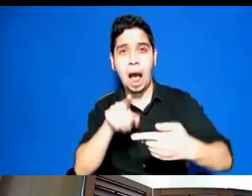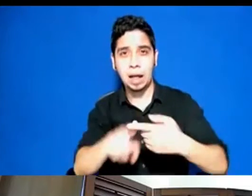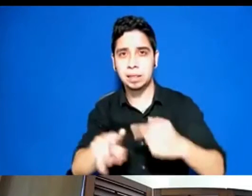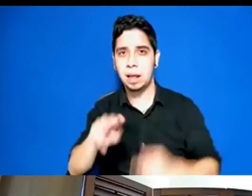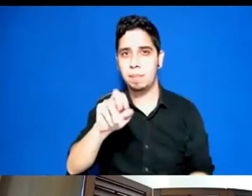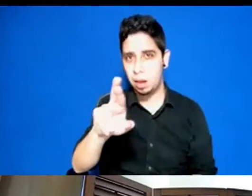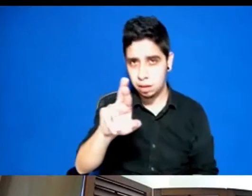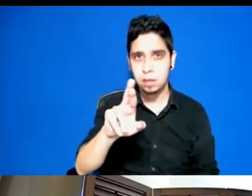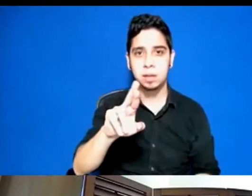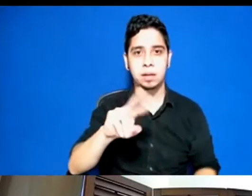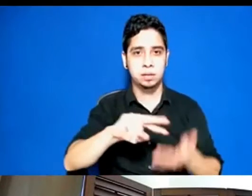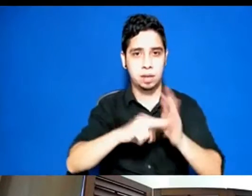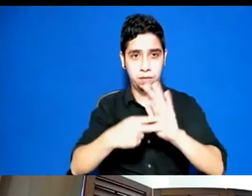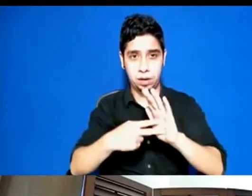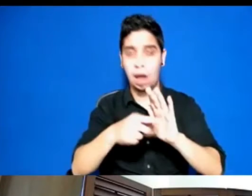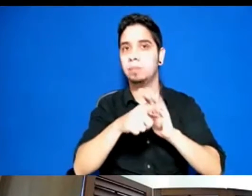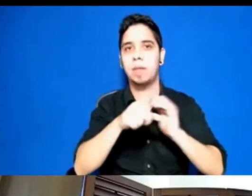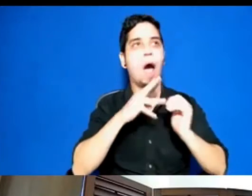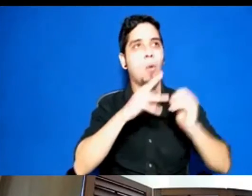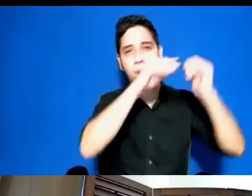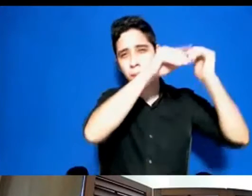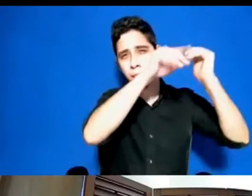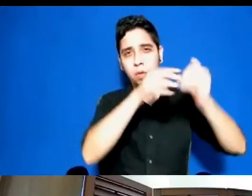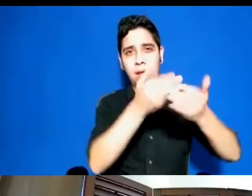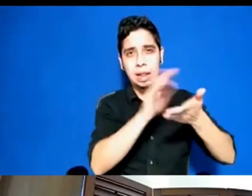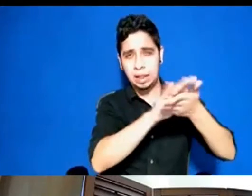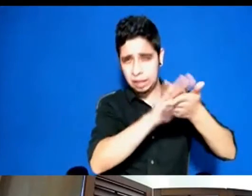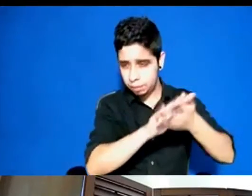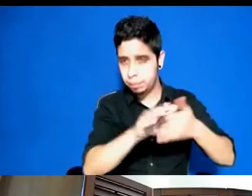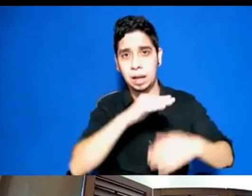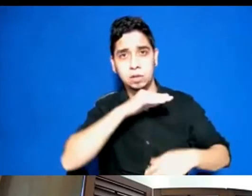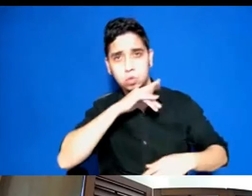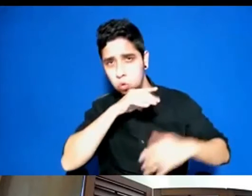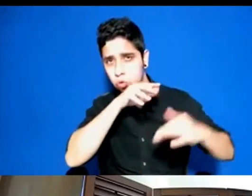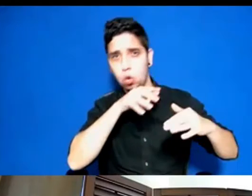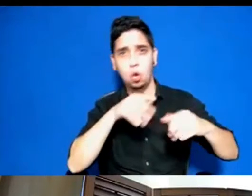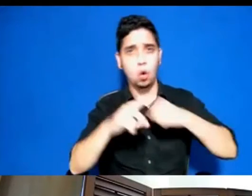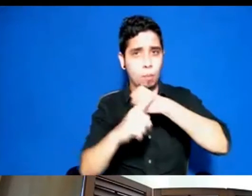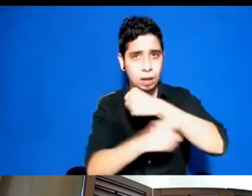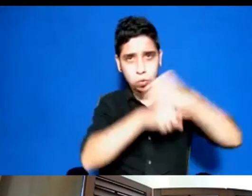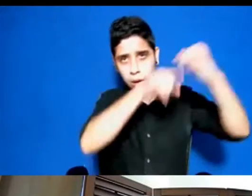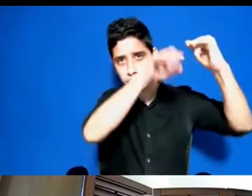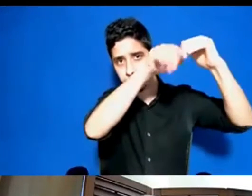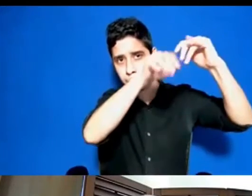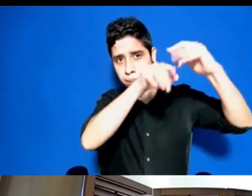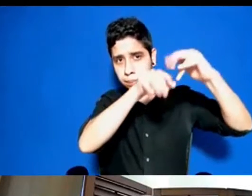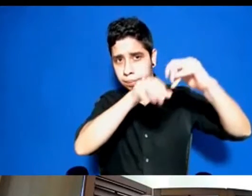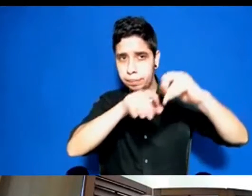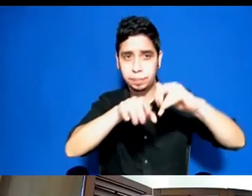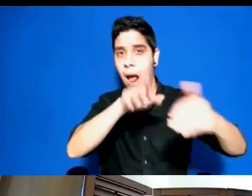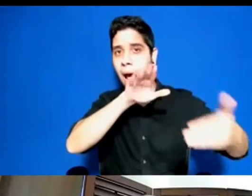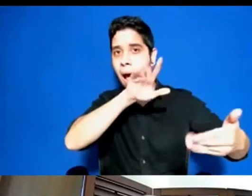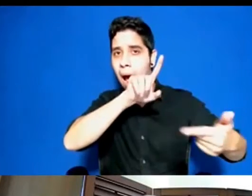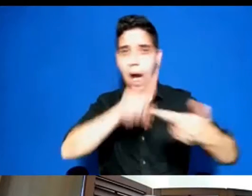todas cosas limpias, sucias, desechos, basura. No nos damos cuenta.